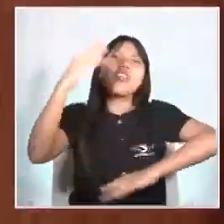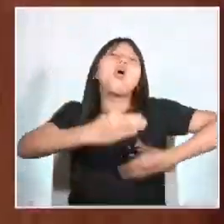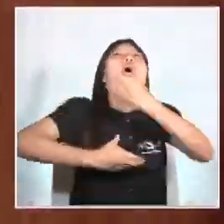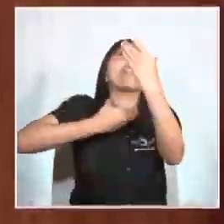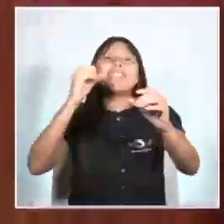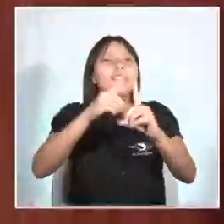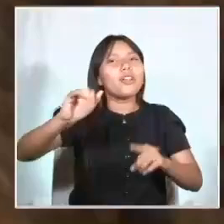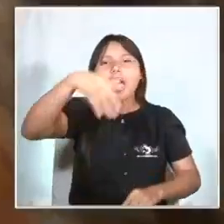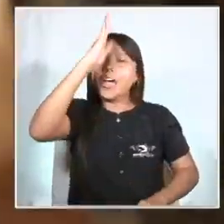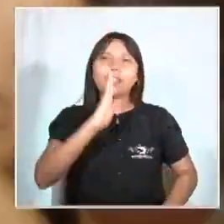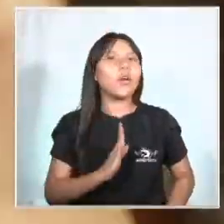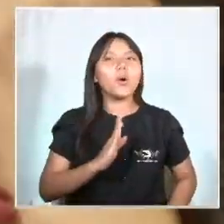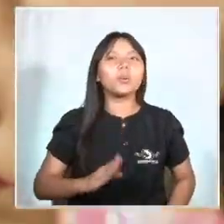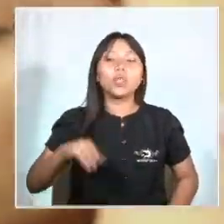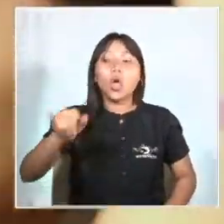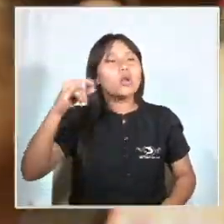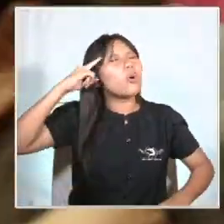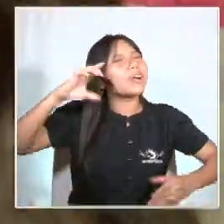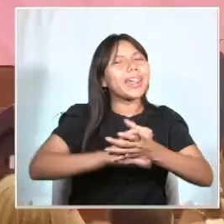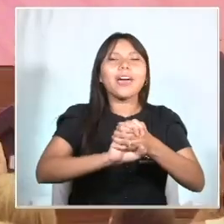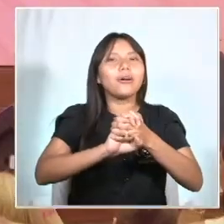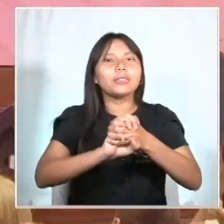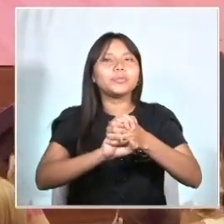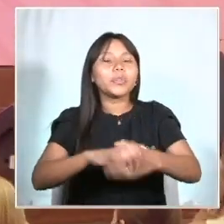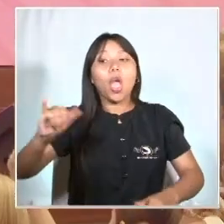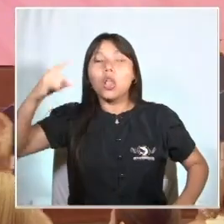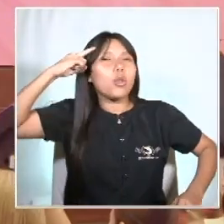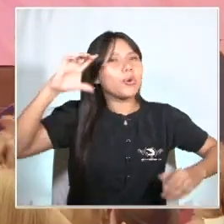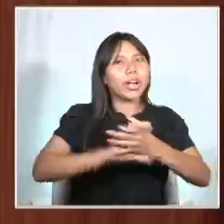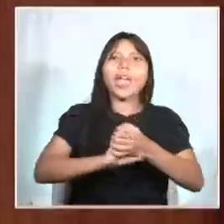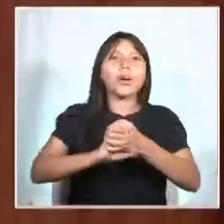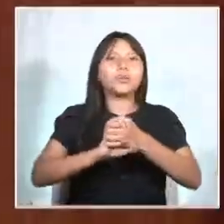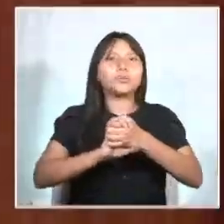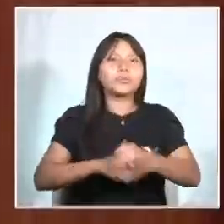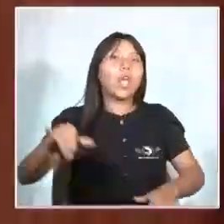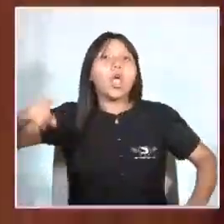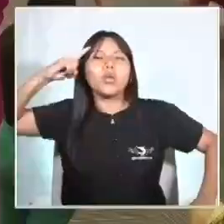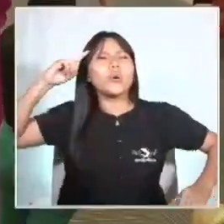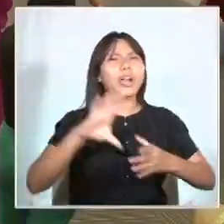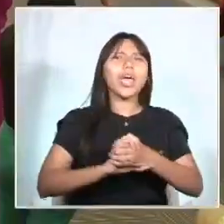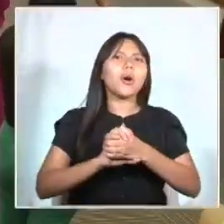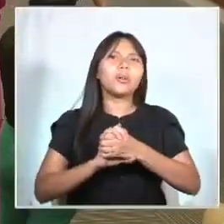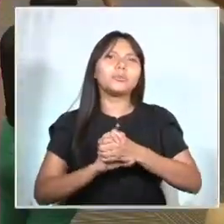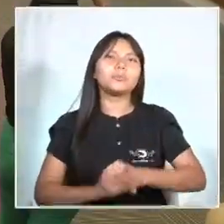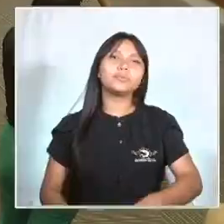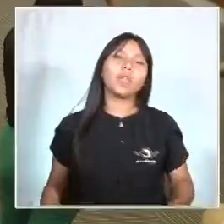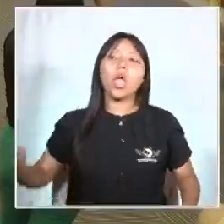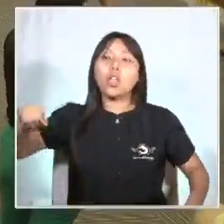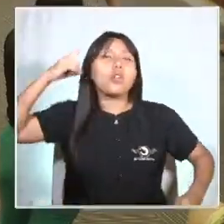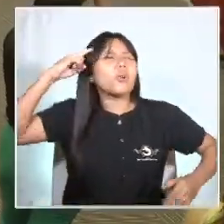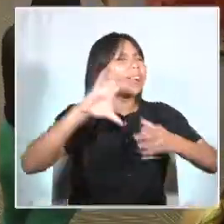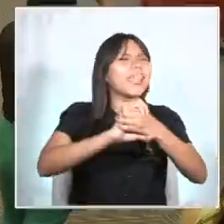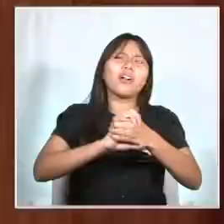gritándole a Dios: lo creo, lo creo, lo creo, lo